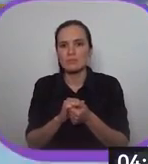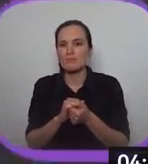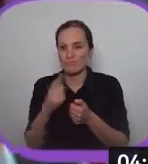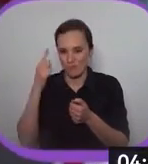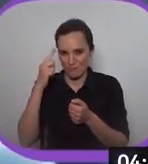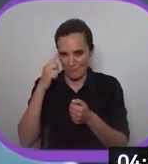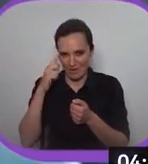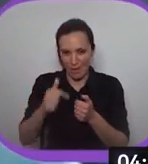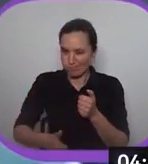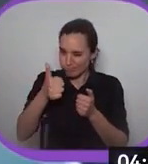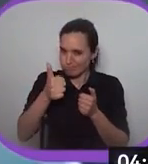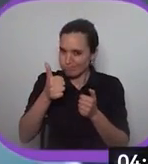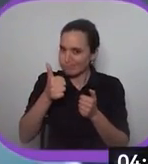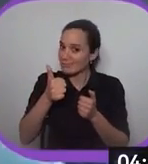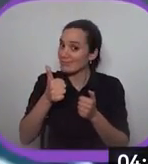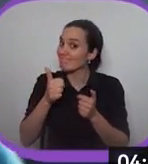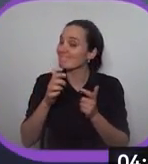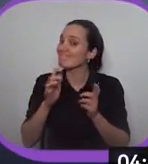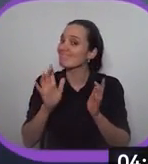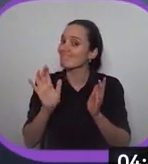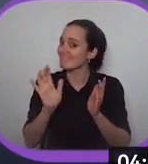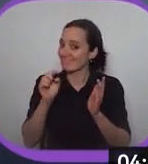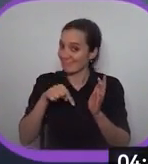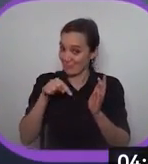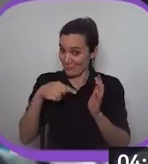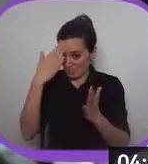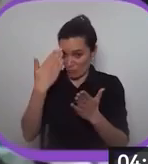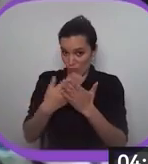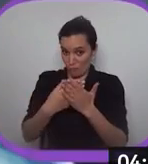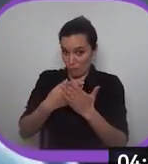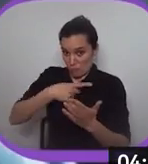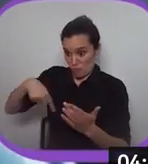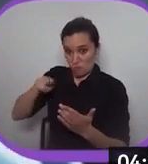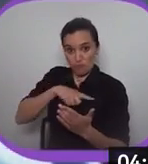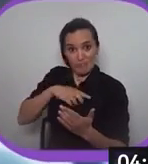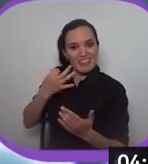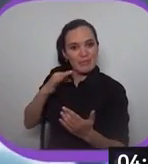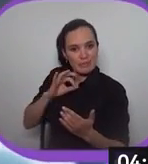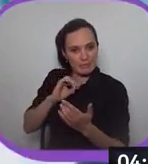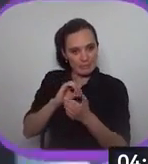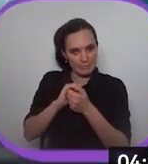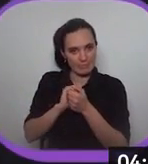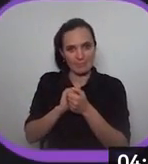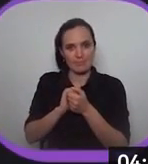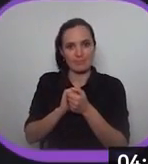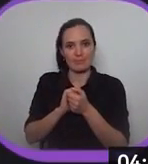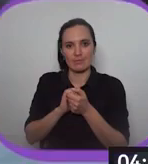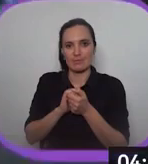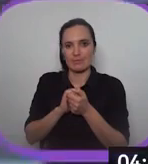Kalos, tal vez creíste que la victoria era tuya cuando venciste a mi pueblo, pero ahora debes enfrentar a Battle Force 5.